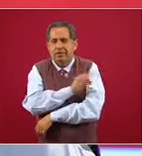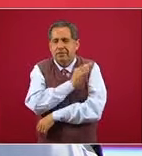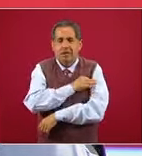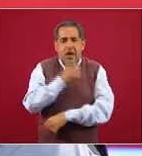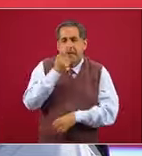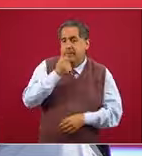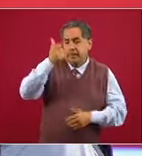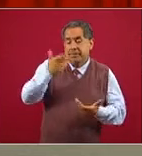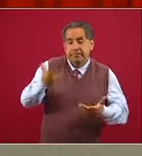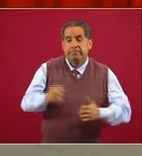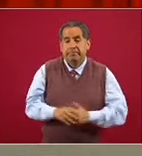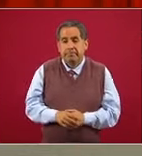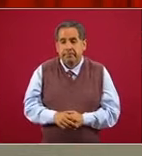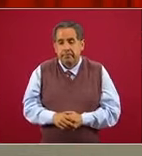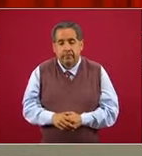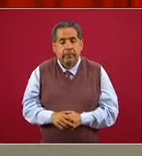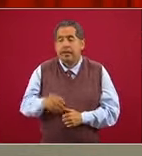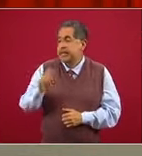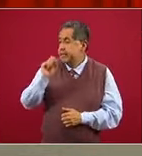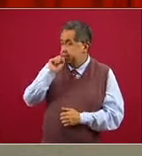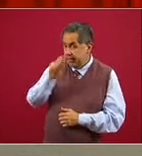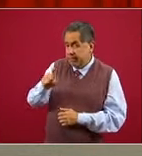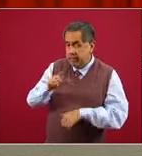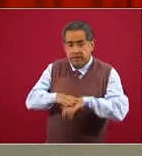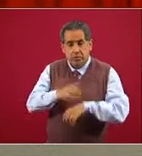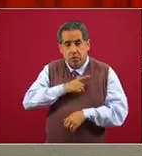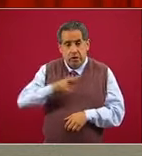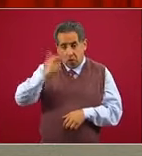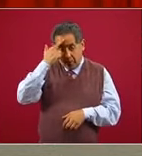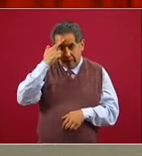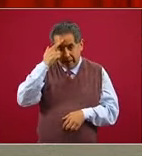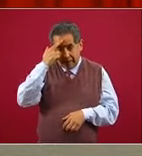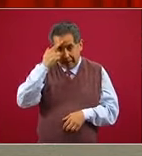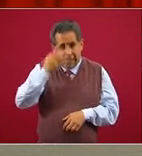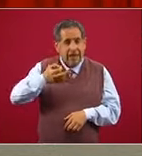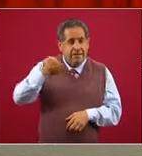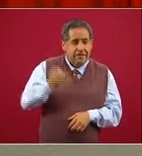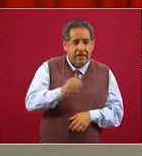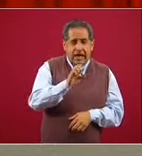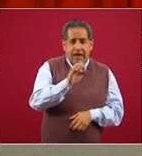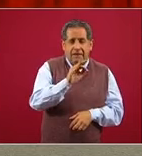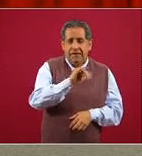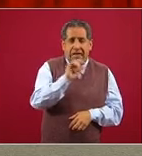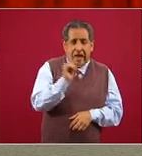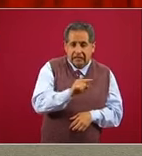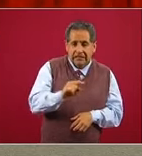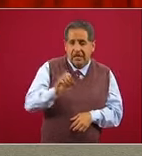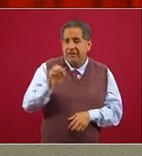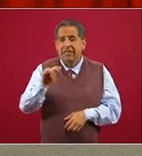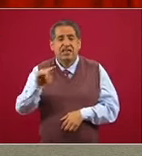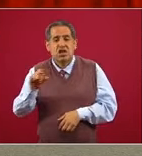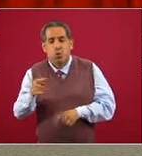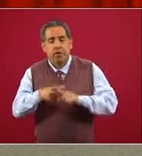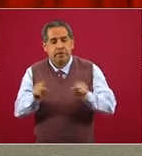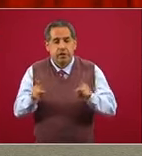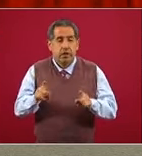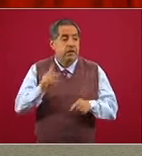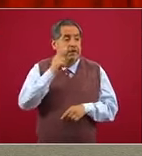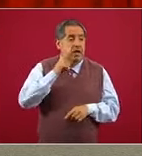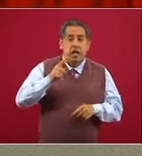primera vacuna. Y hay que recordar también la diferencia entre eficacia y efectividad. Entonces, cuando salga la vacuna al